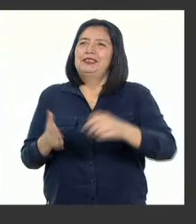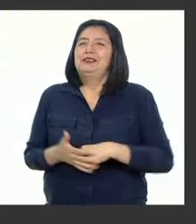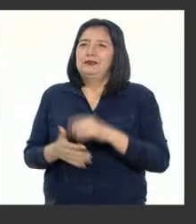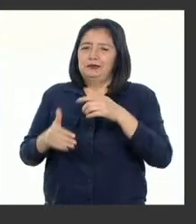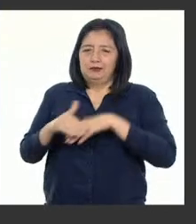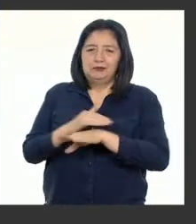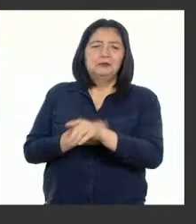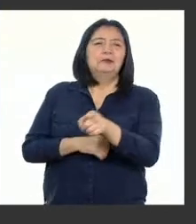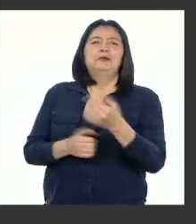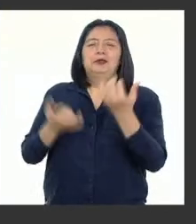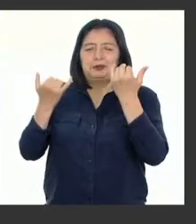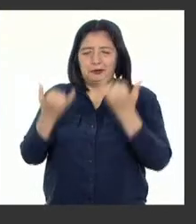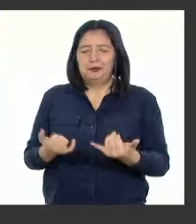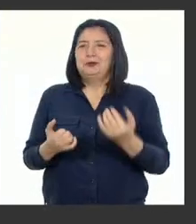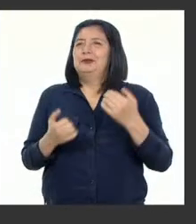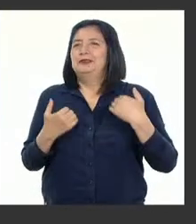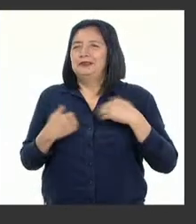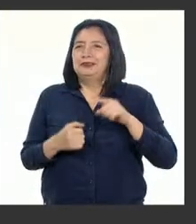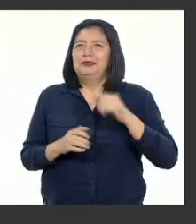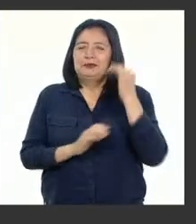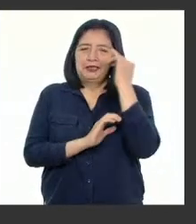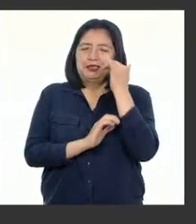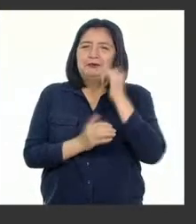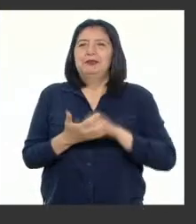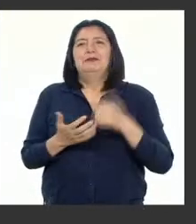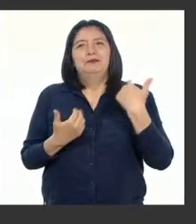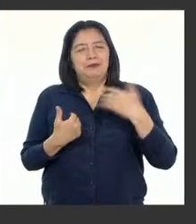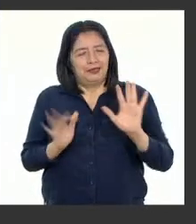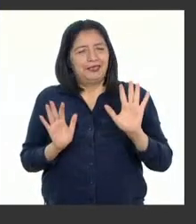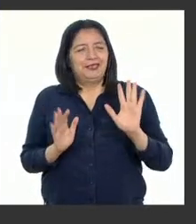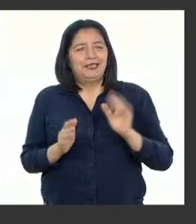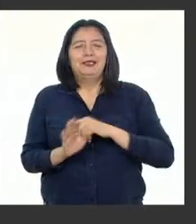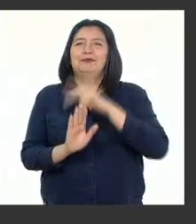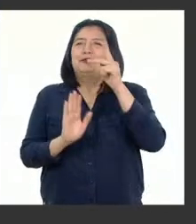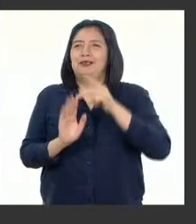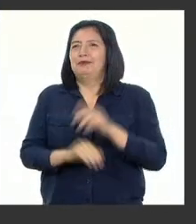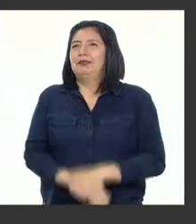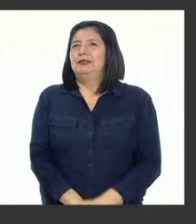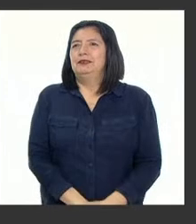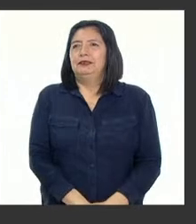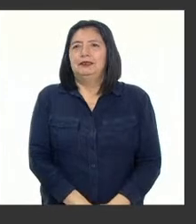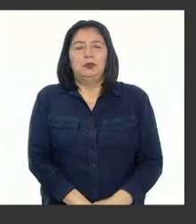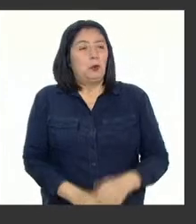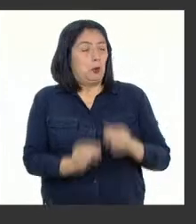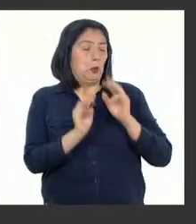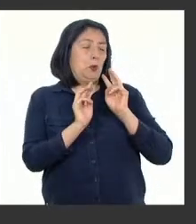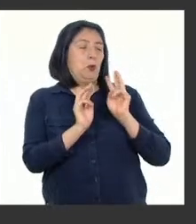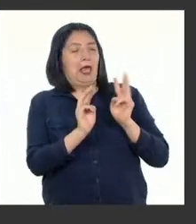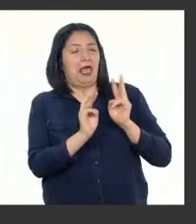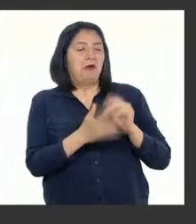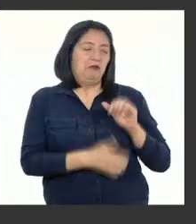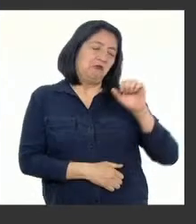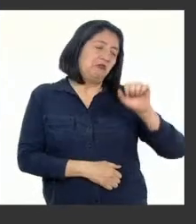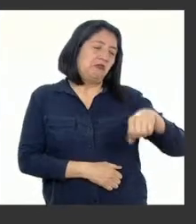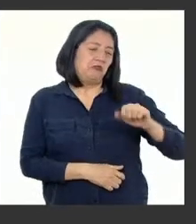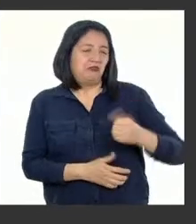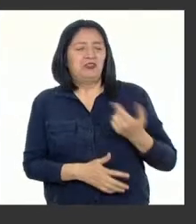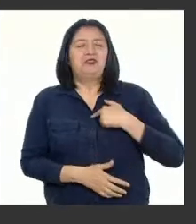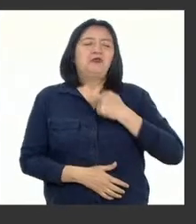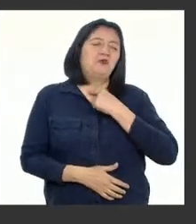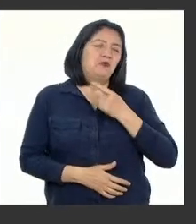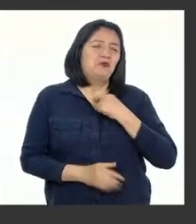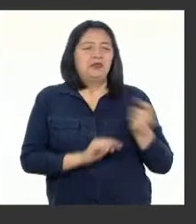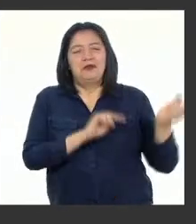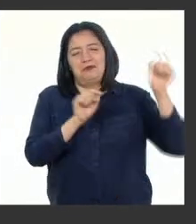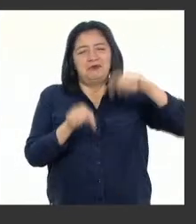estudio porque hoy tenemos que grabar para nuestro programa. ¡Wow! ¡Así es! ¡Nos